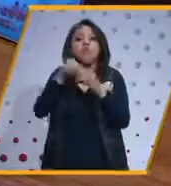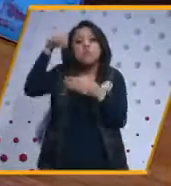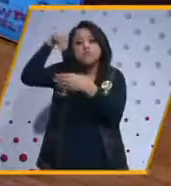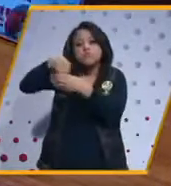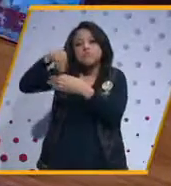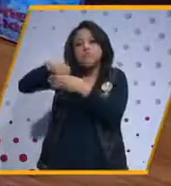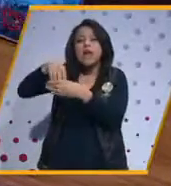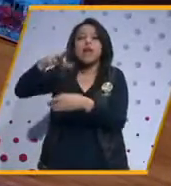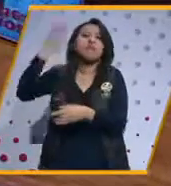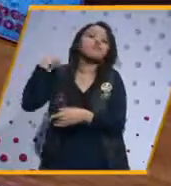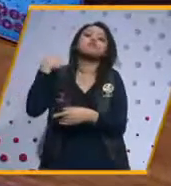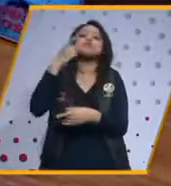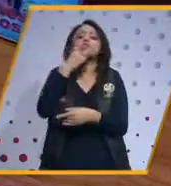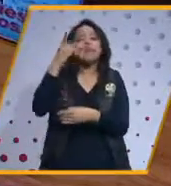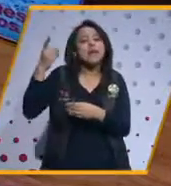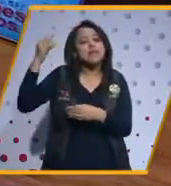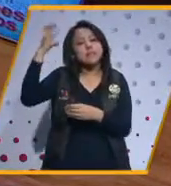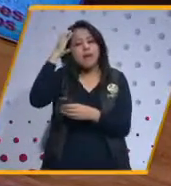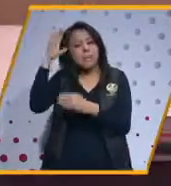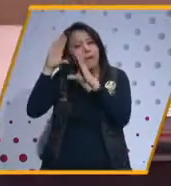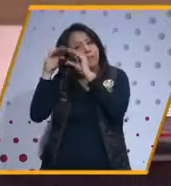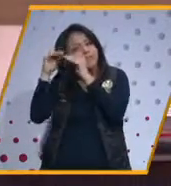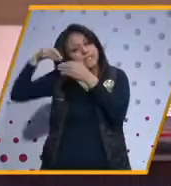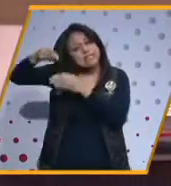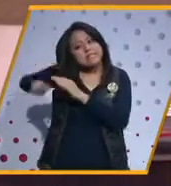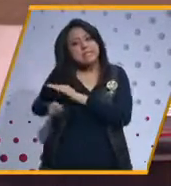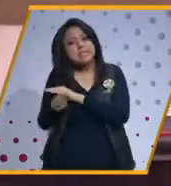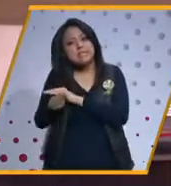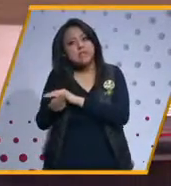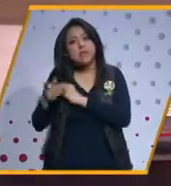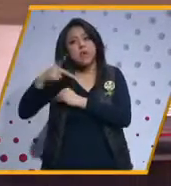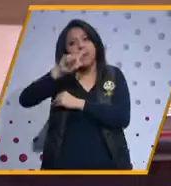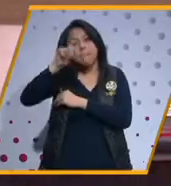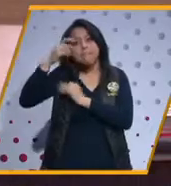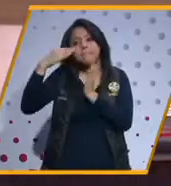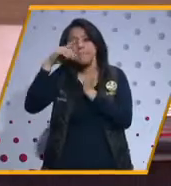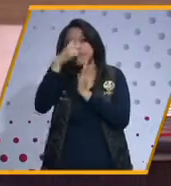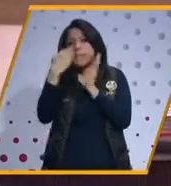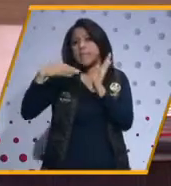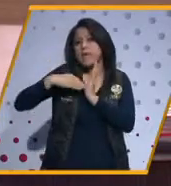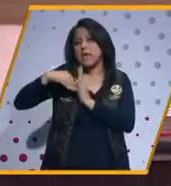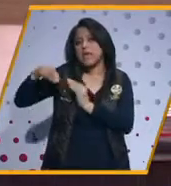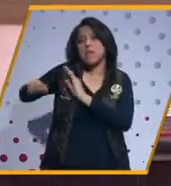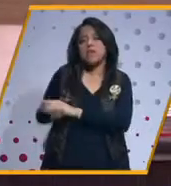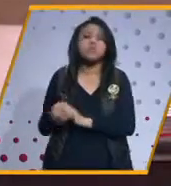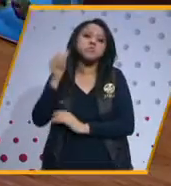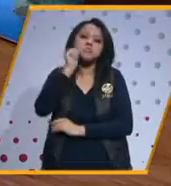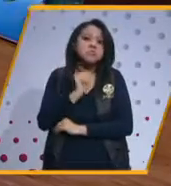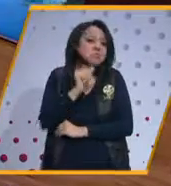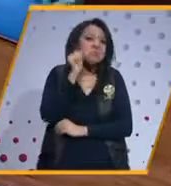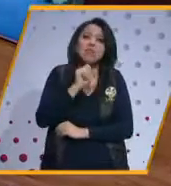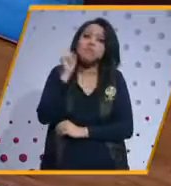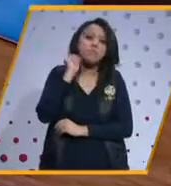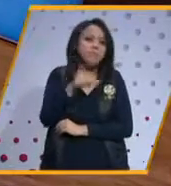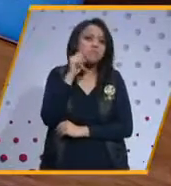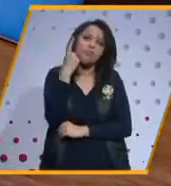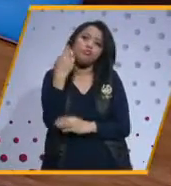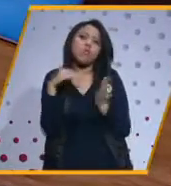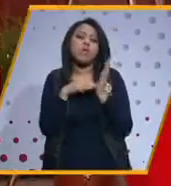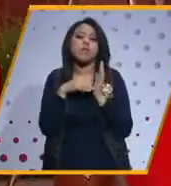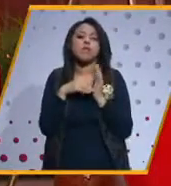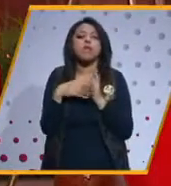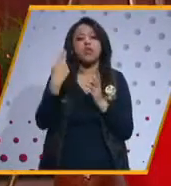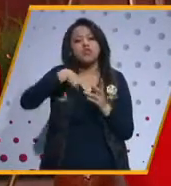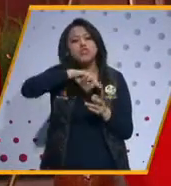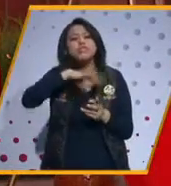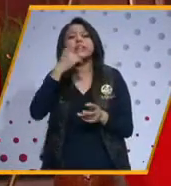colchón. Claro. Pero el colchón, a lo mejor usted guarda 1,000 pesos y ahí se pasan los 1,000 pesos mucho tiempo y el día que lo saca siguen siendo 1,000 pesos. Y buscamos gente